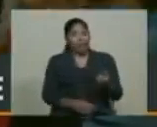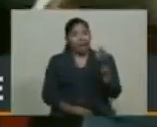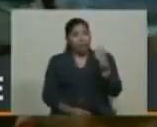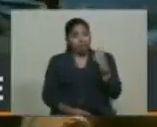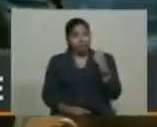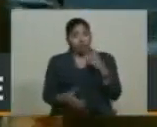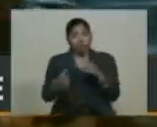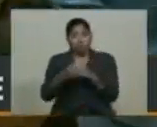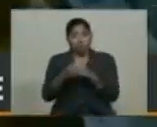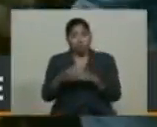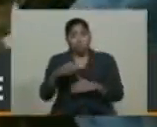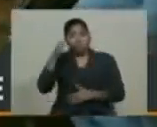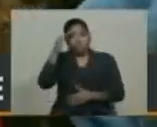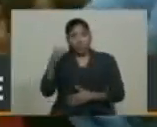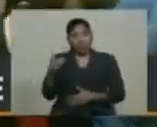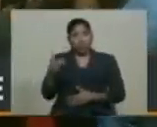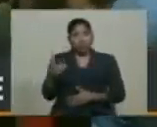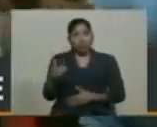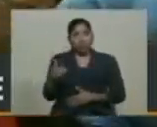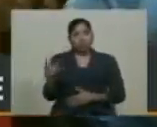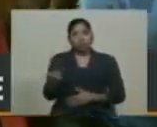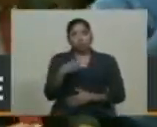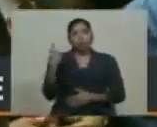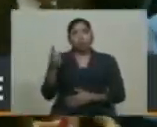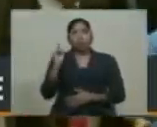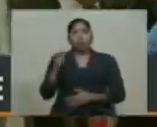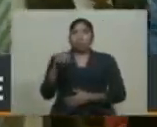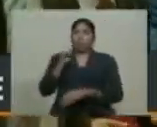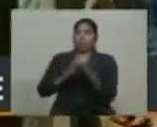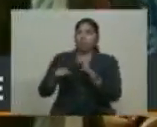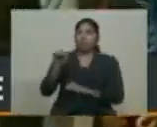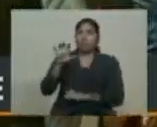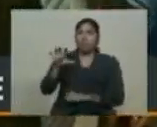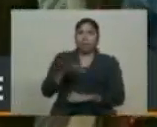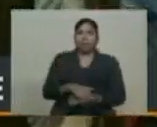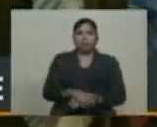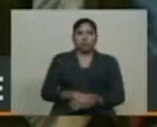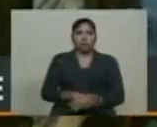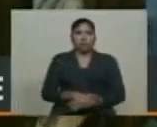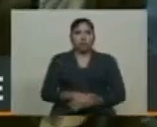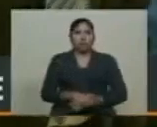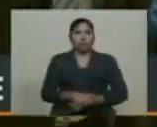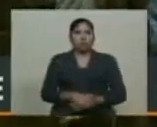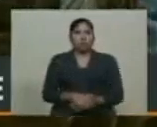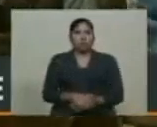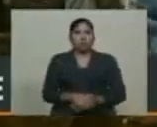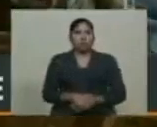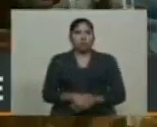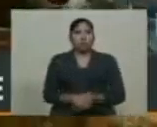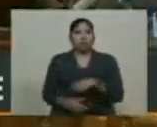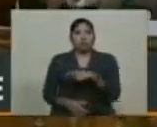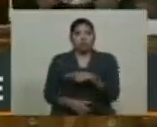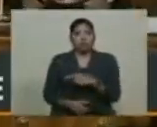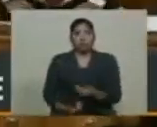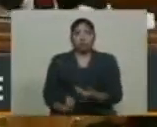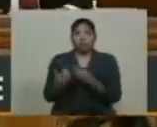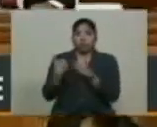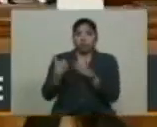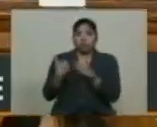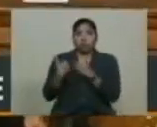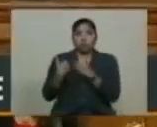militares a defender a nuestra patria e hizo énfasis en que Venezuela no la